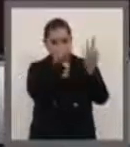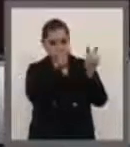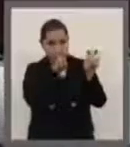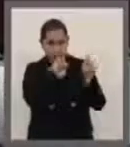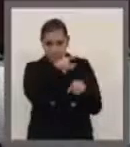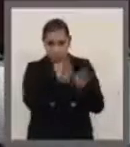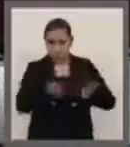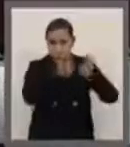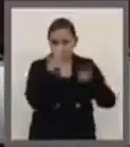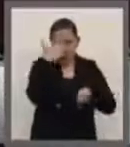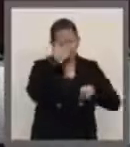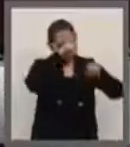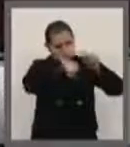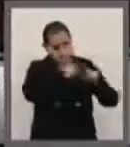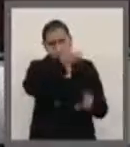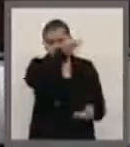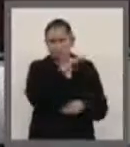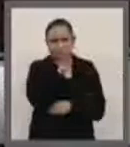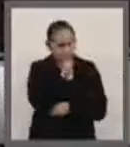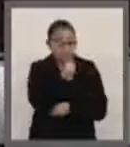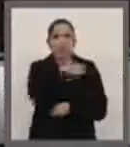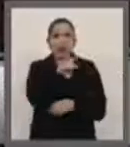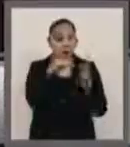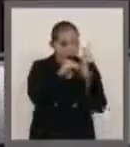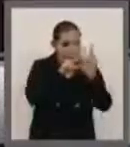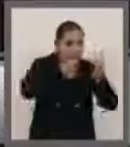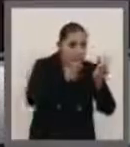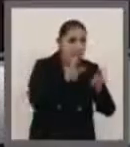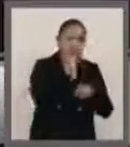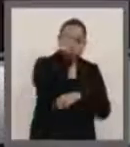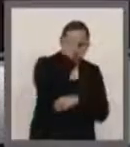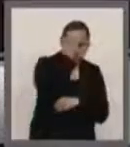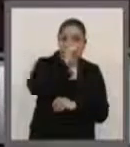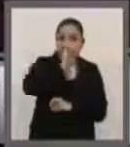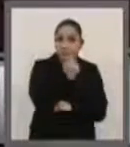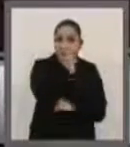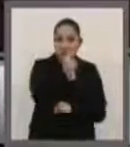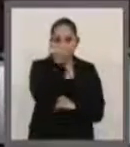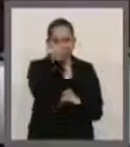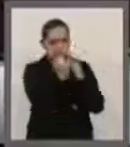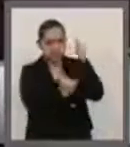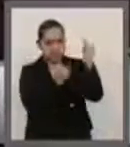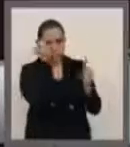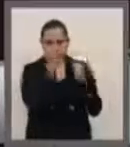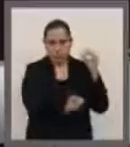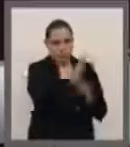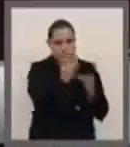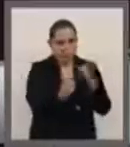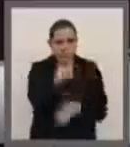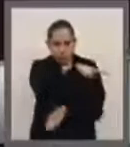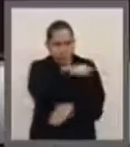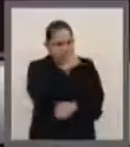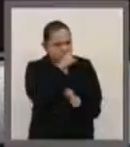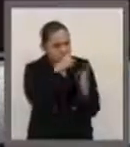y cita entre ellos a la ciencia, la tecnología e innovación. Como se observa, este artículo busca